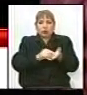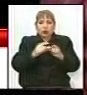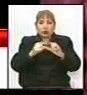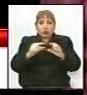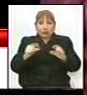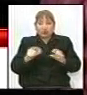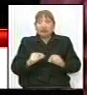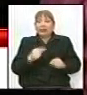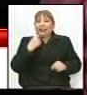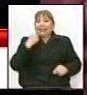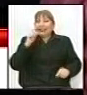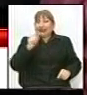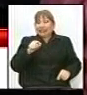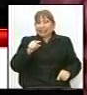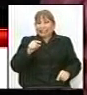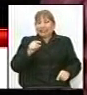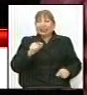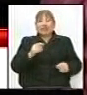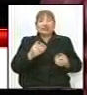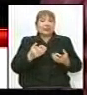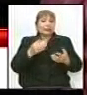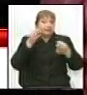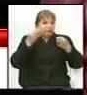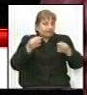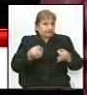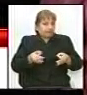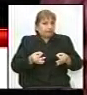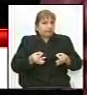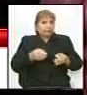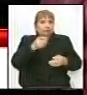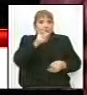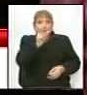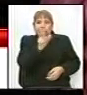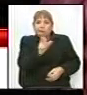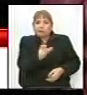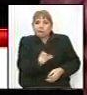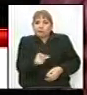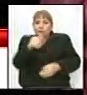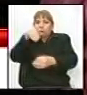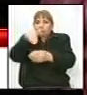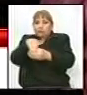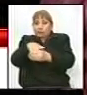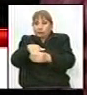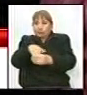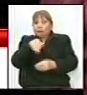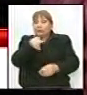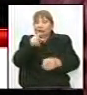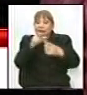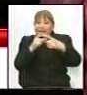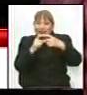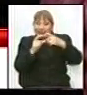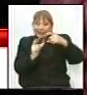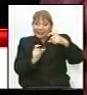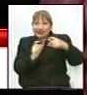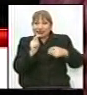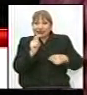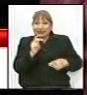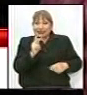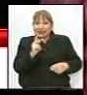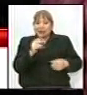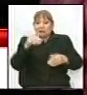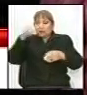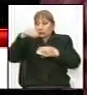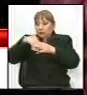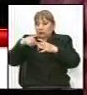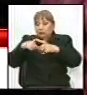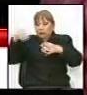y ahí está considerado la decisión del ciudadano a la hora de votar. Este ticket se deposita en una